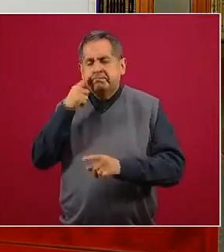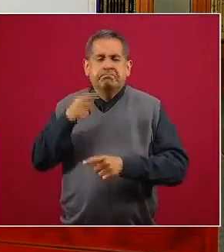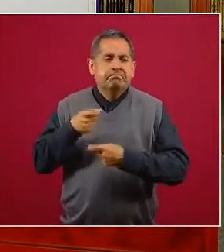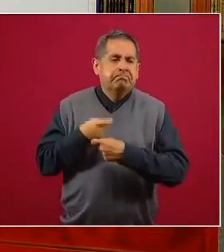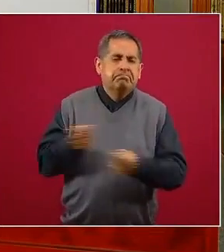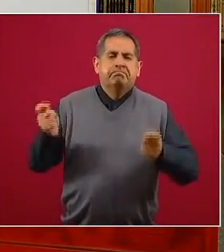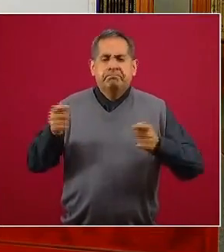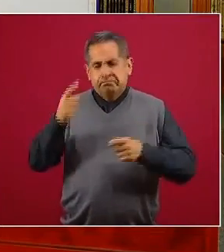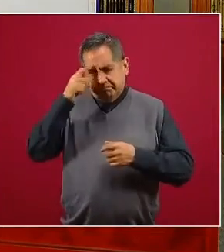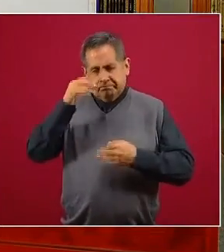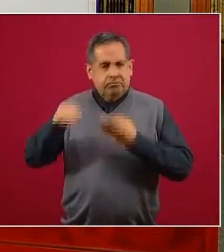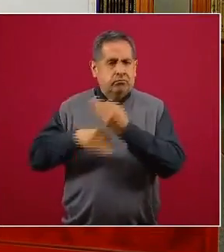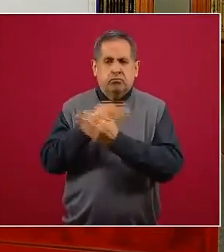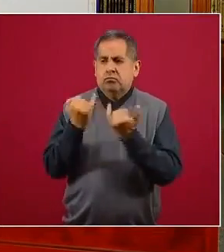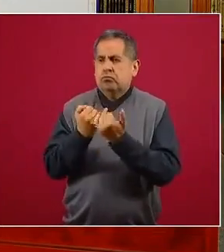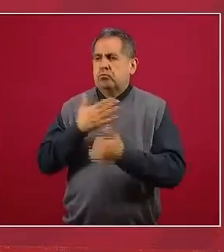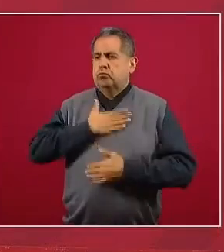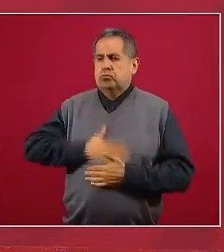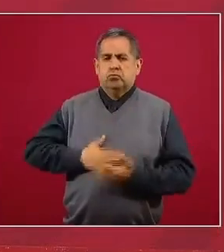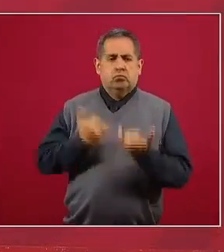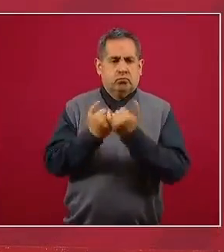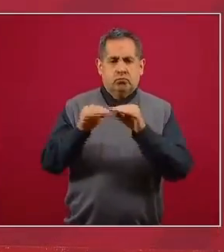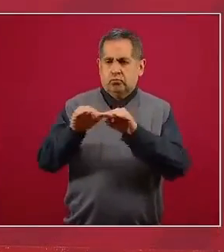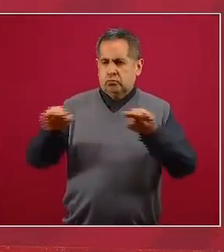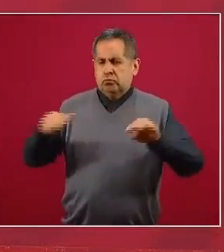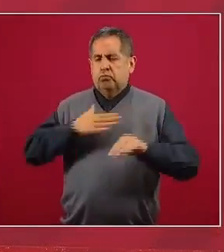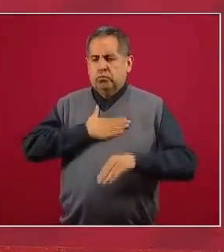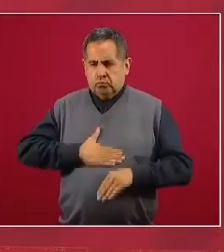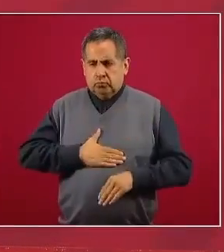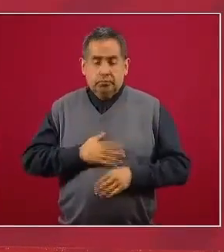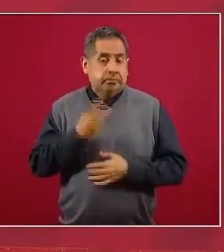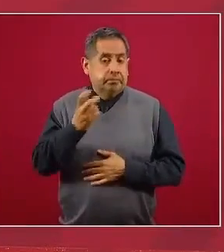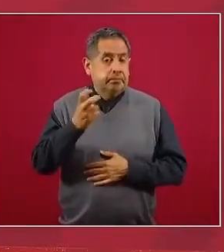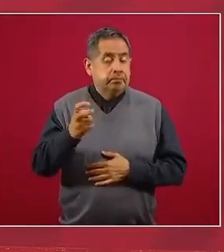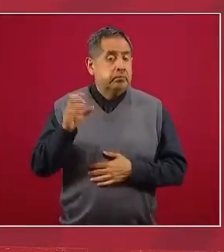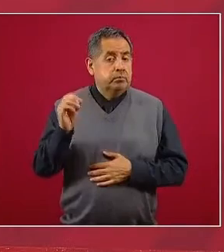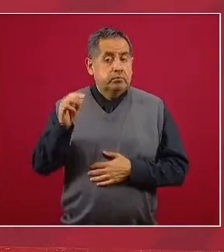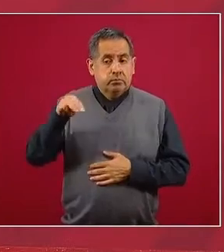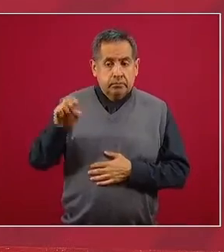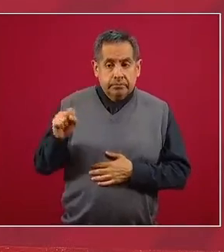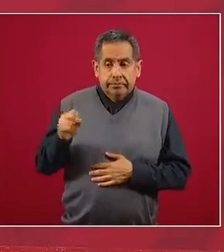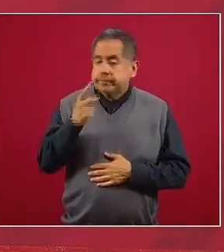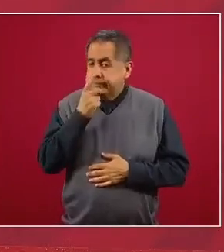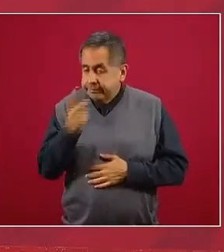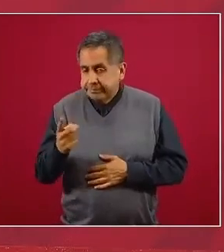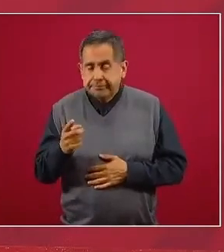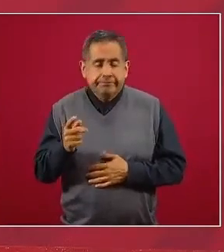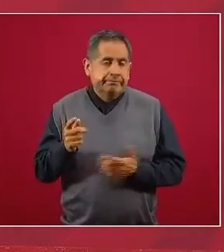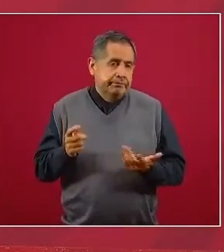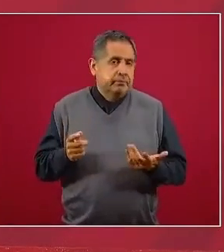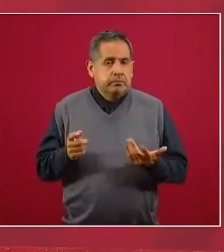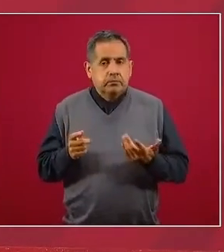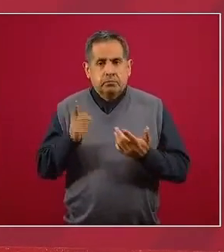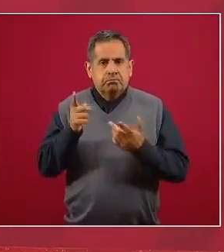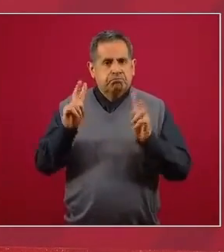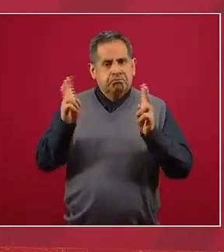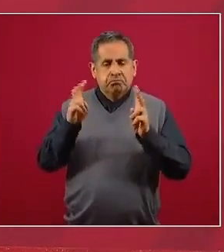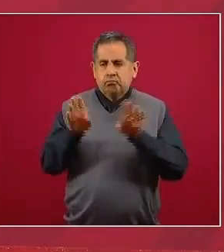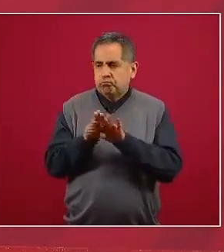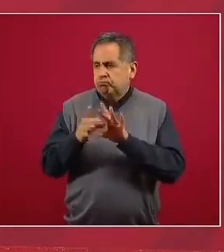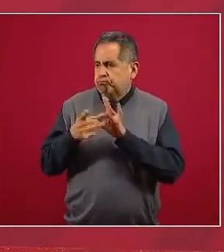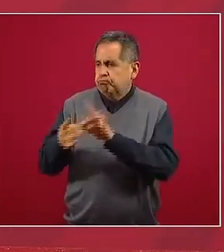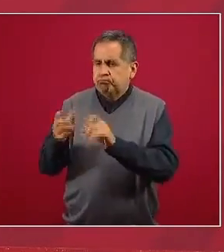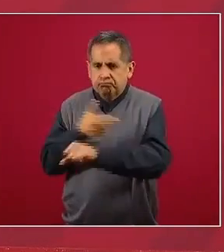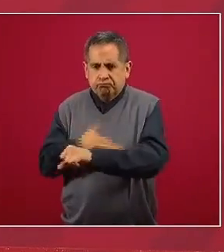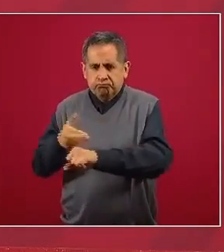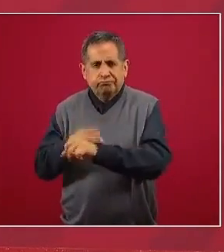lograr acceso equitativo. Para ese propósito, la Organización Mundial de la Salud estableció un sistema de